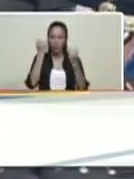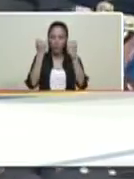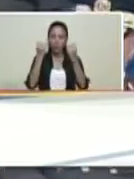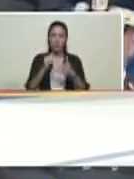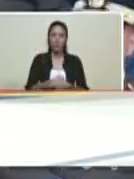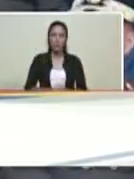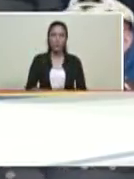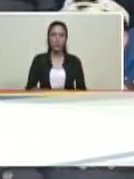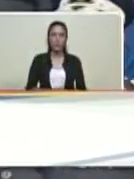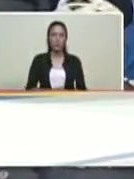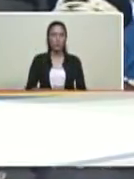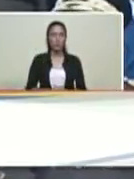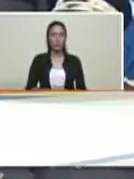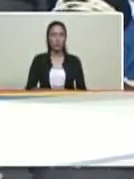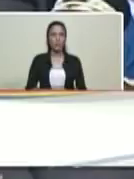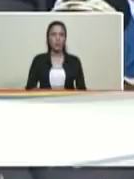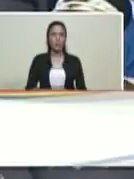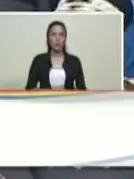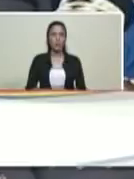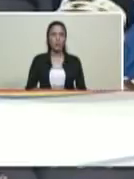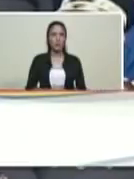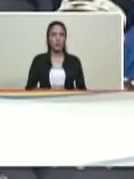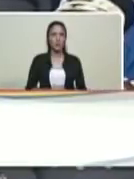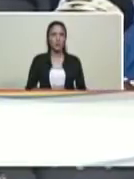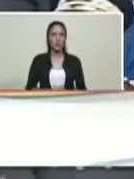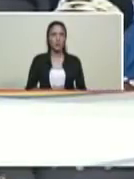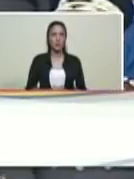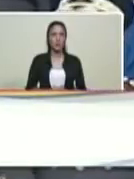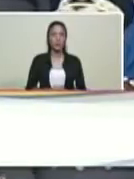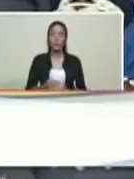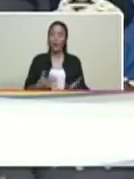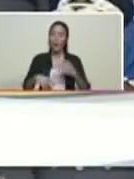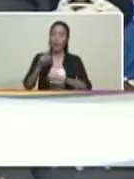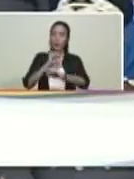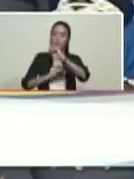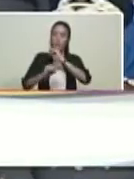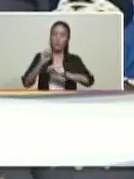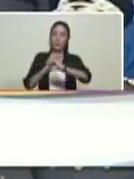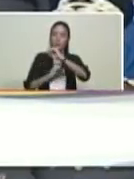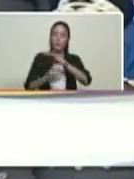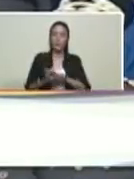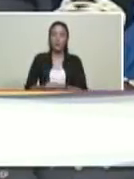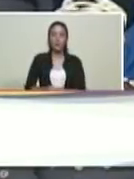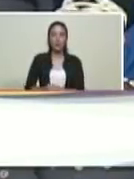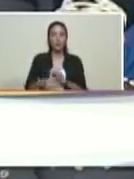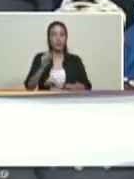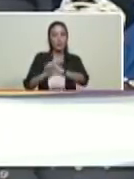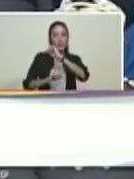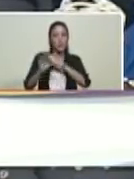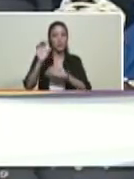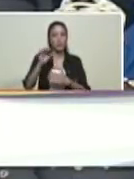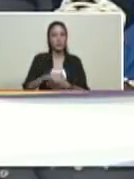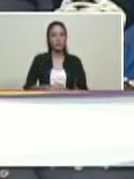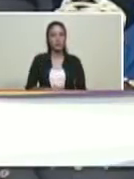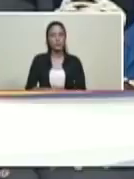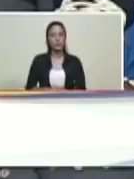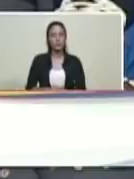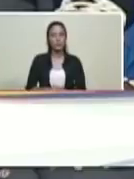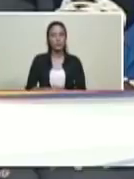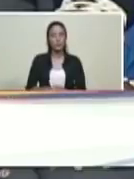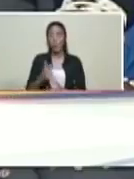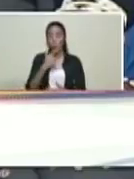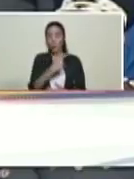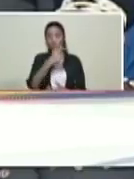muy importante el concepto estratégico de defensa de la nación muy importante los valores cuando decimos somos